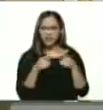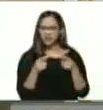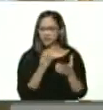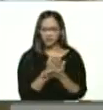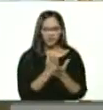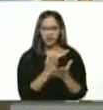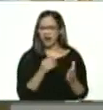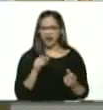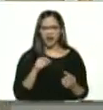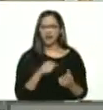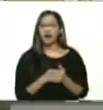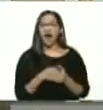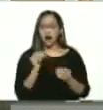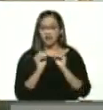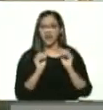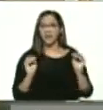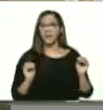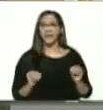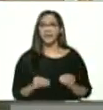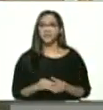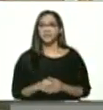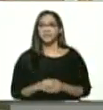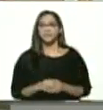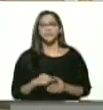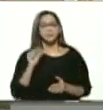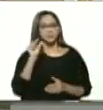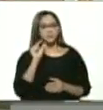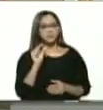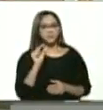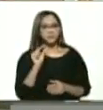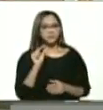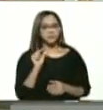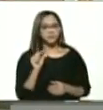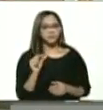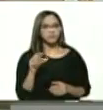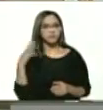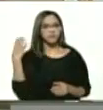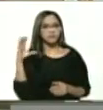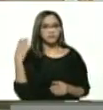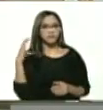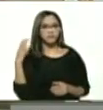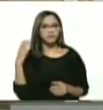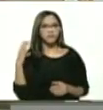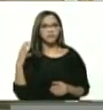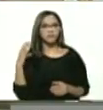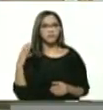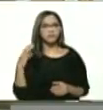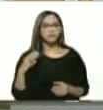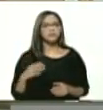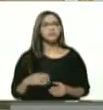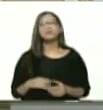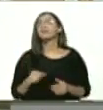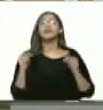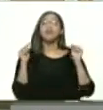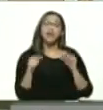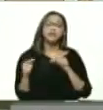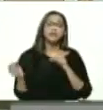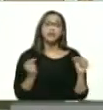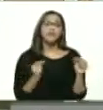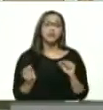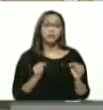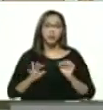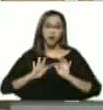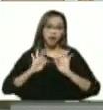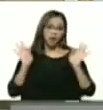sea necesario fueron convocados hace poco a caracas y allí se debatió la forma